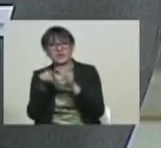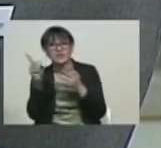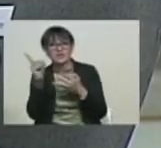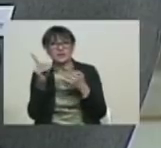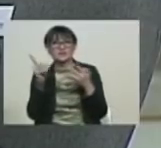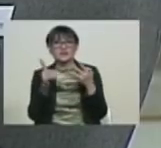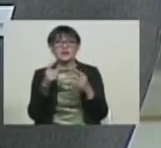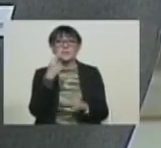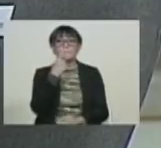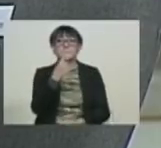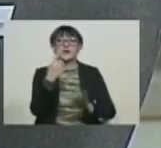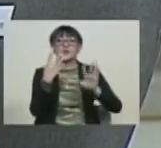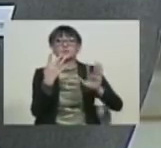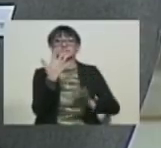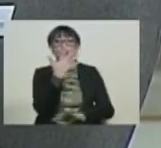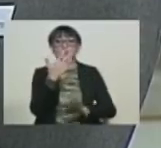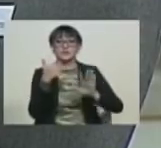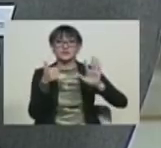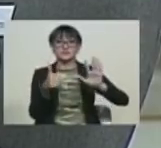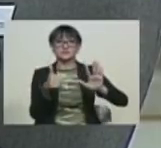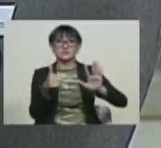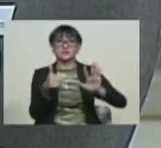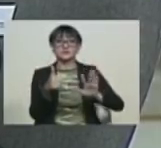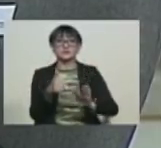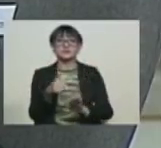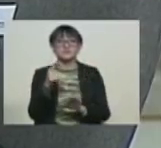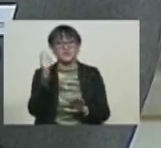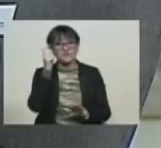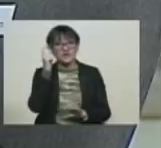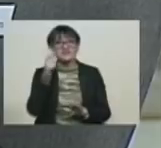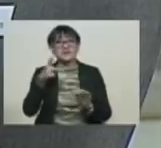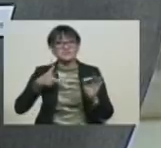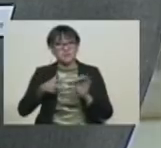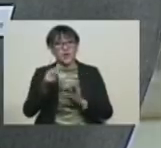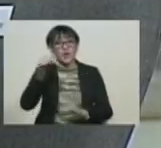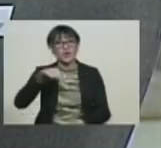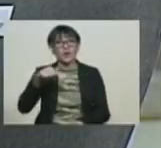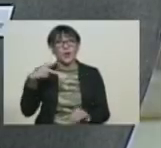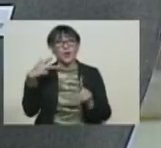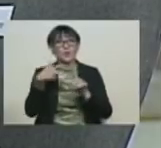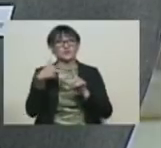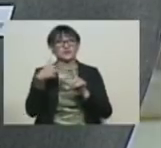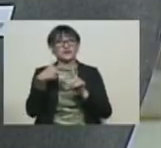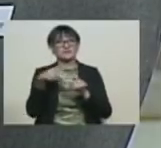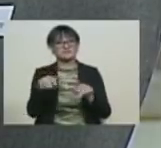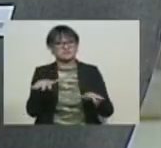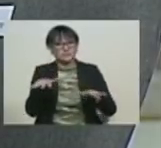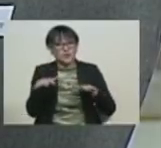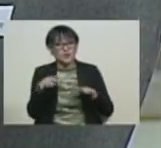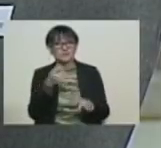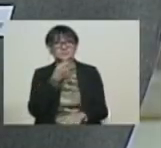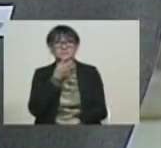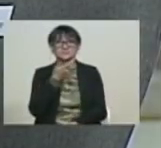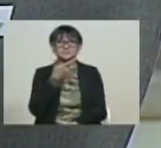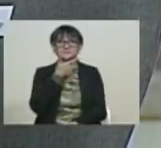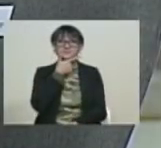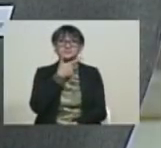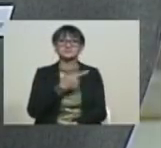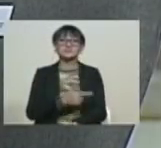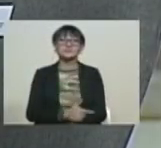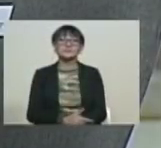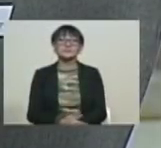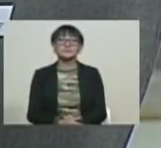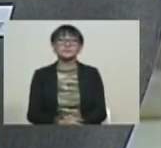detalles de 1956, que fue la fecha en que se inauguró esta magnífica obra y